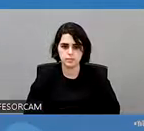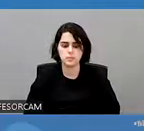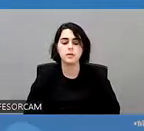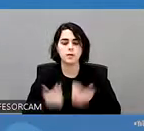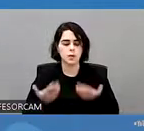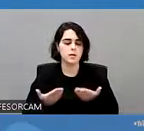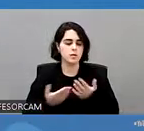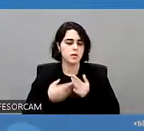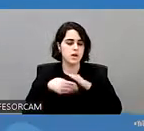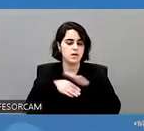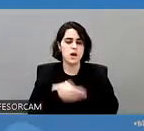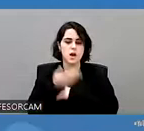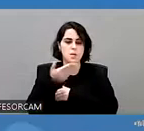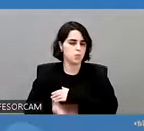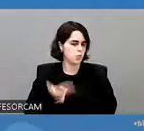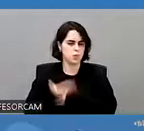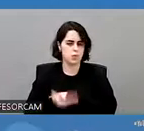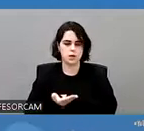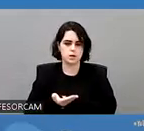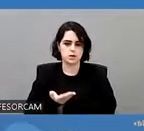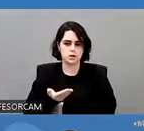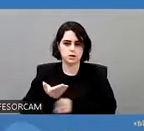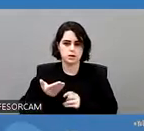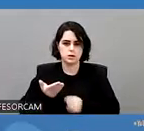Entonces es muy importante la accesibilidad. Y la